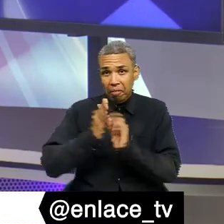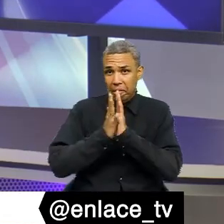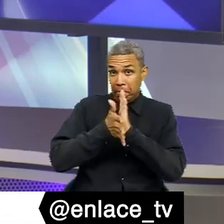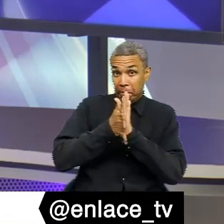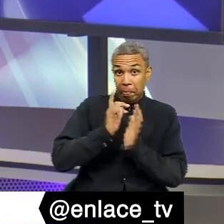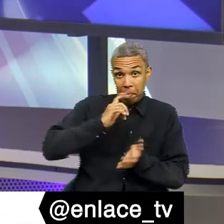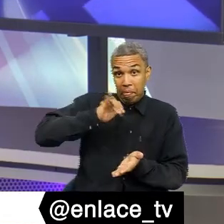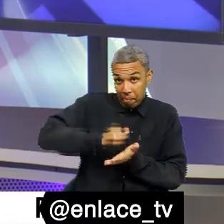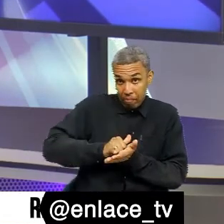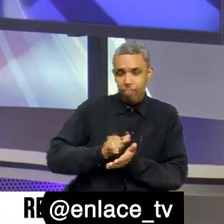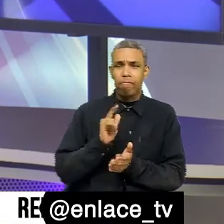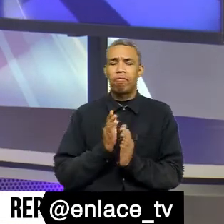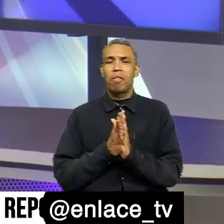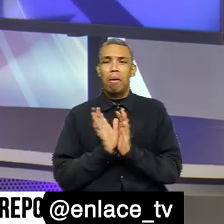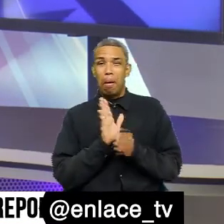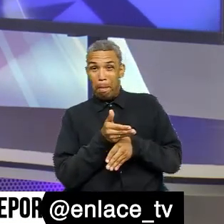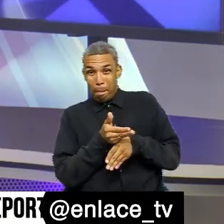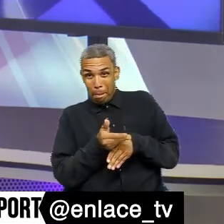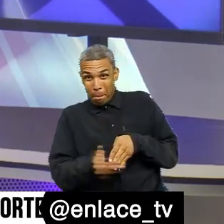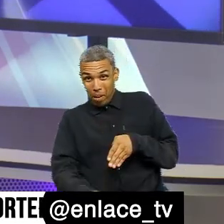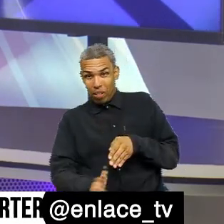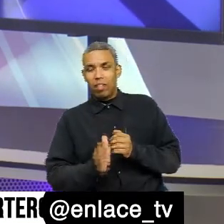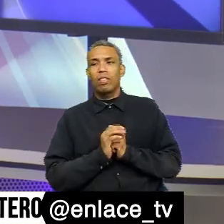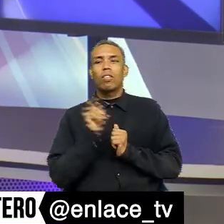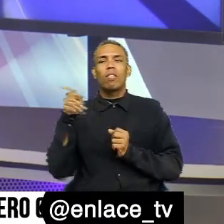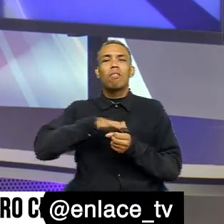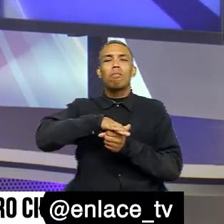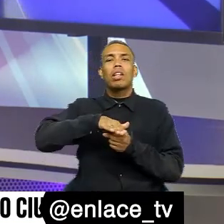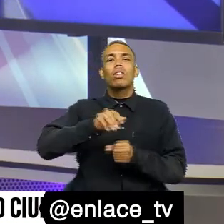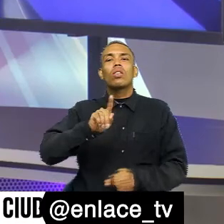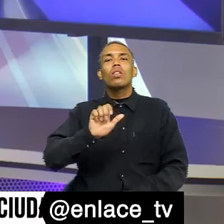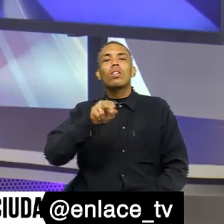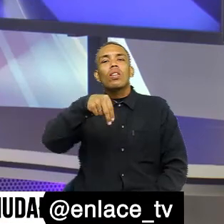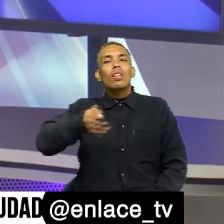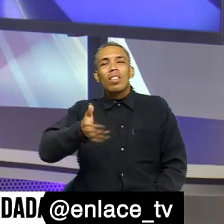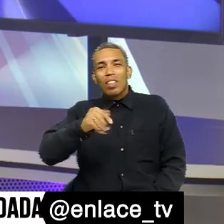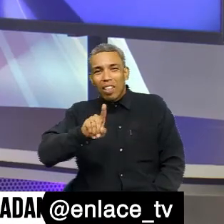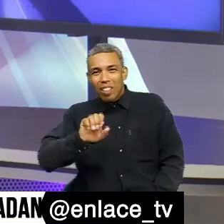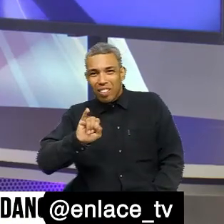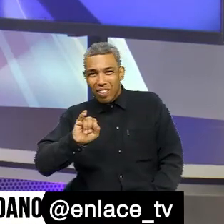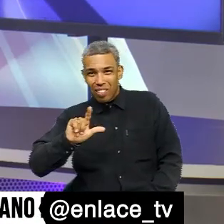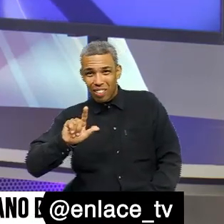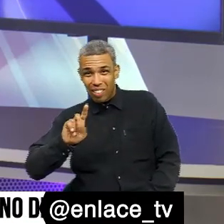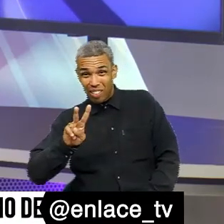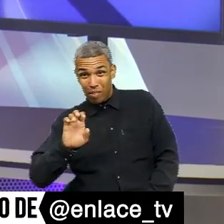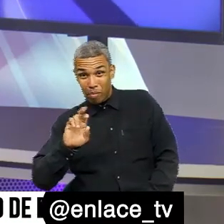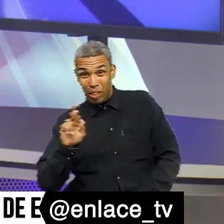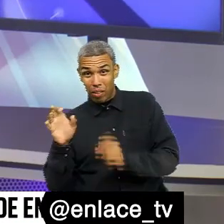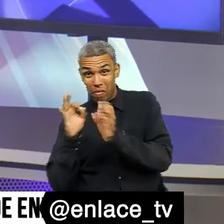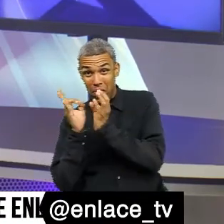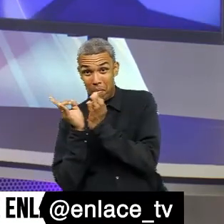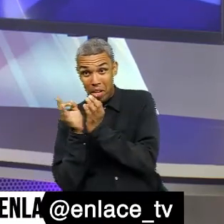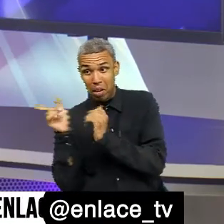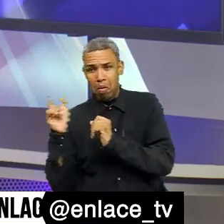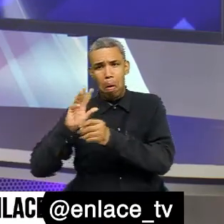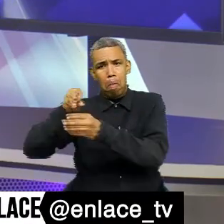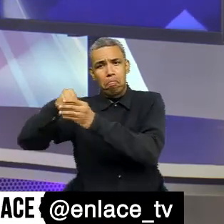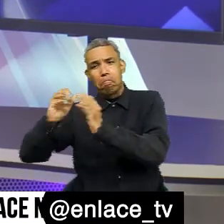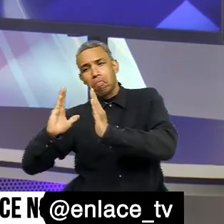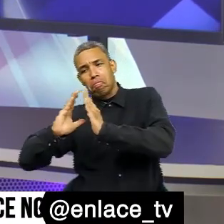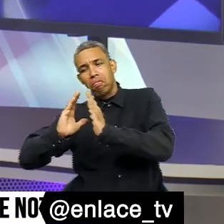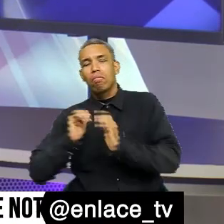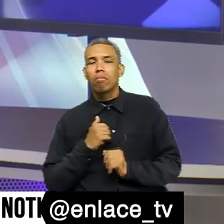estaremos ampliando la información en donde una familia del barrio Caminos de San Silvestre ha sido amenazada cuando en su inmueble ha